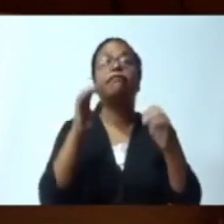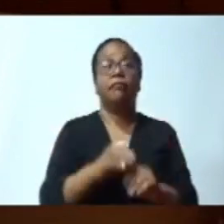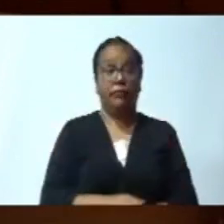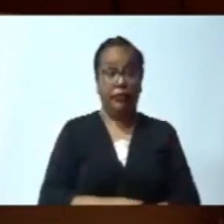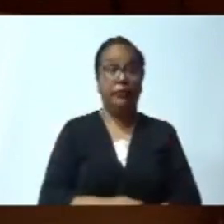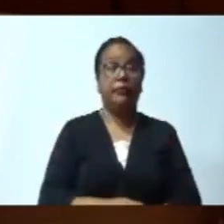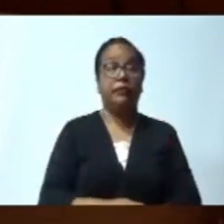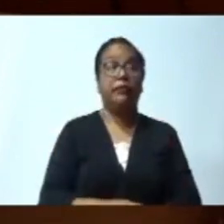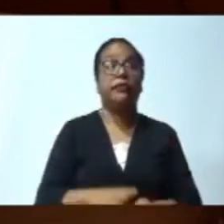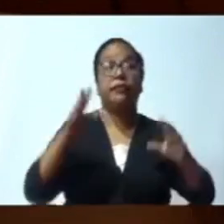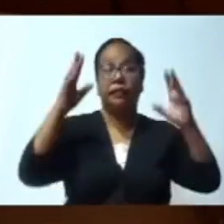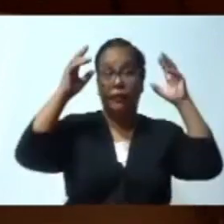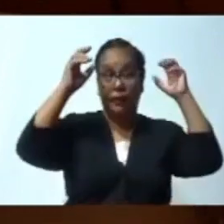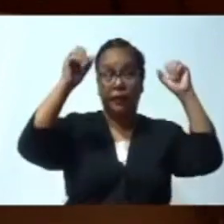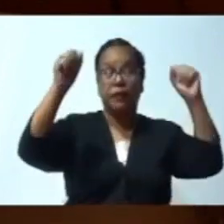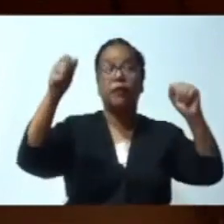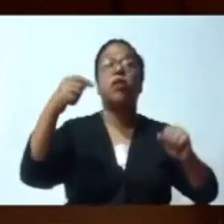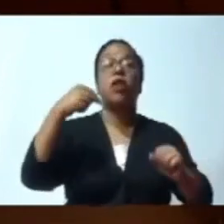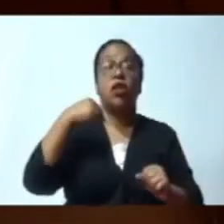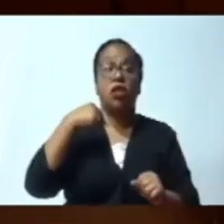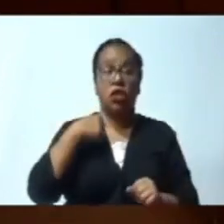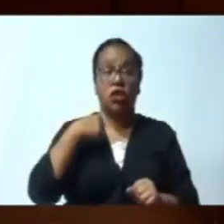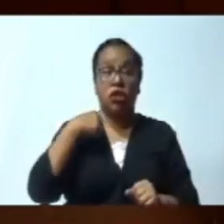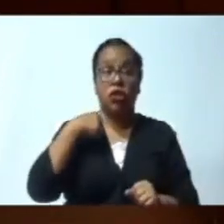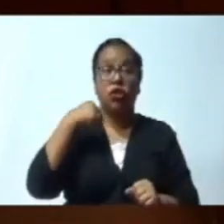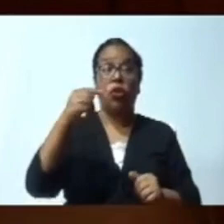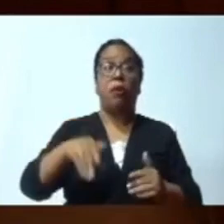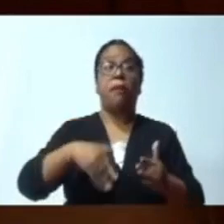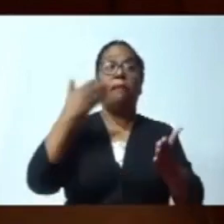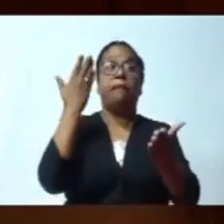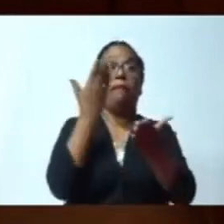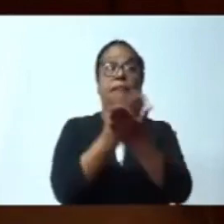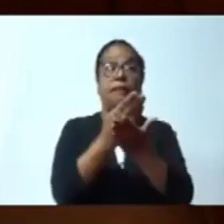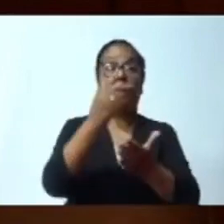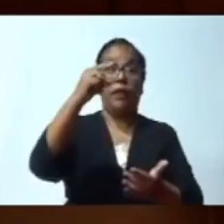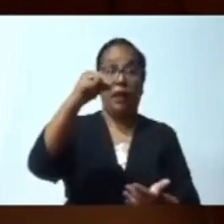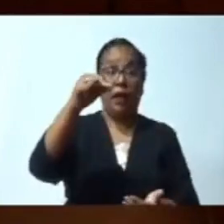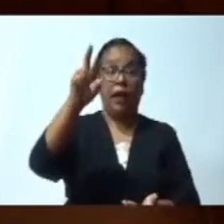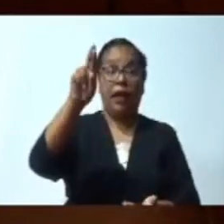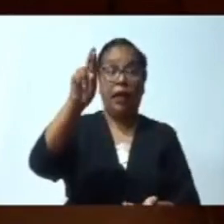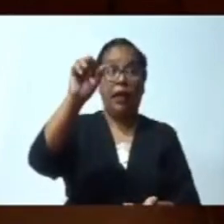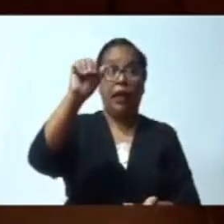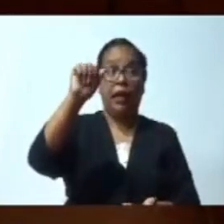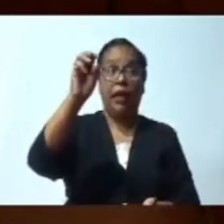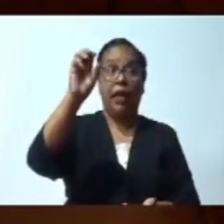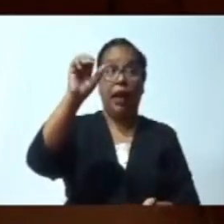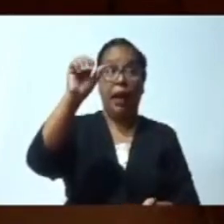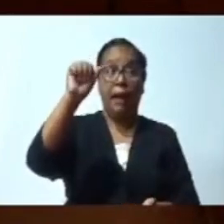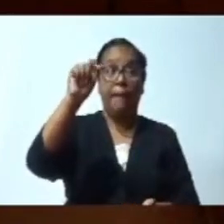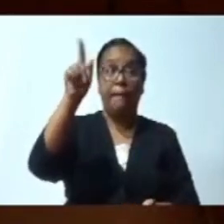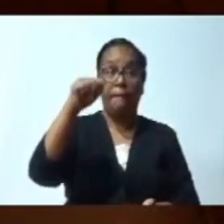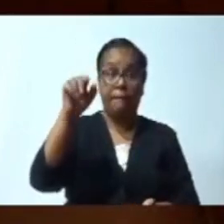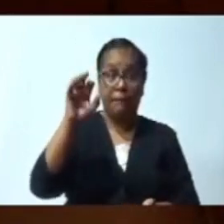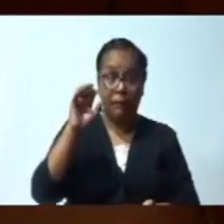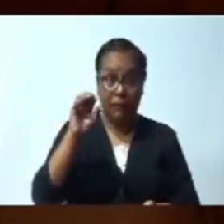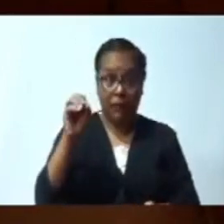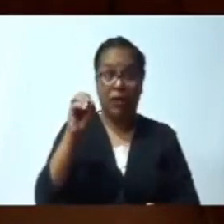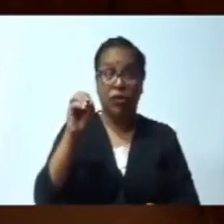de llegar al Gramaso. Me costó 7 horas para llegar desde Padre de las